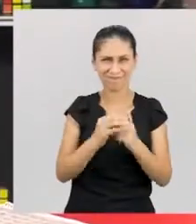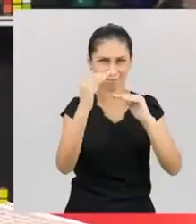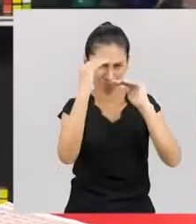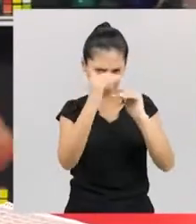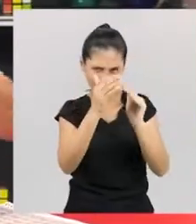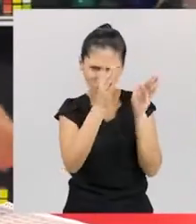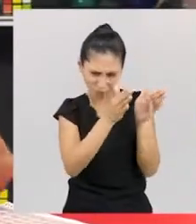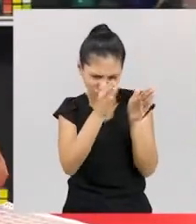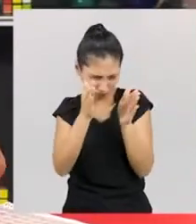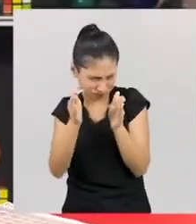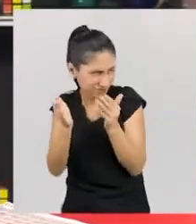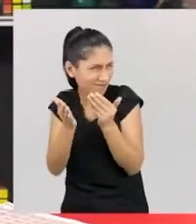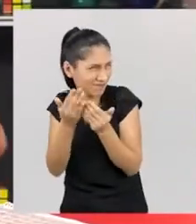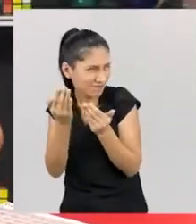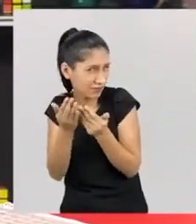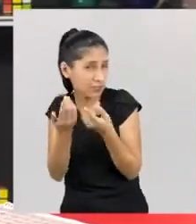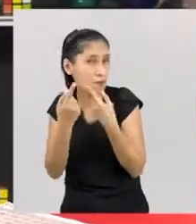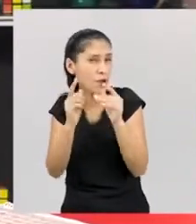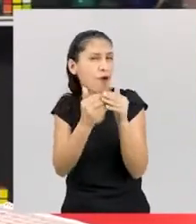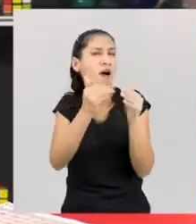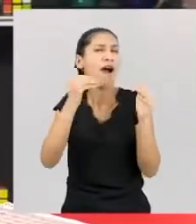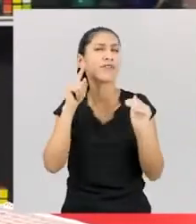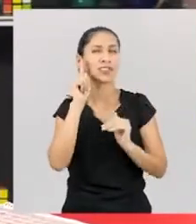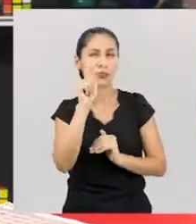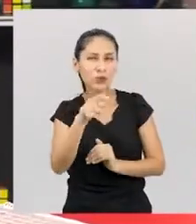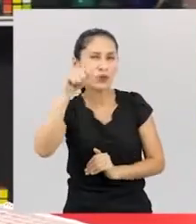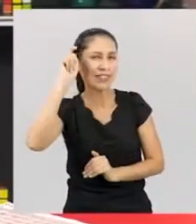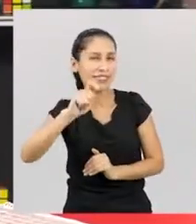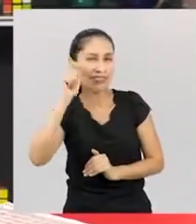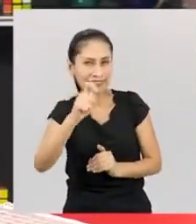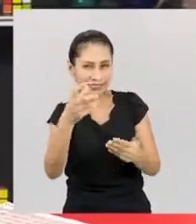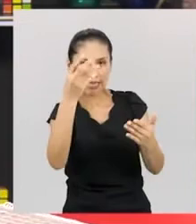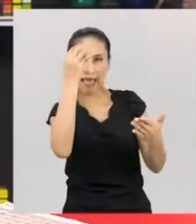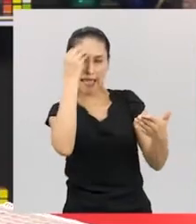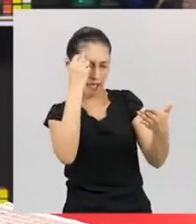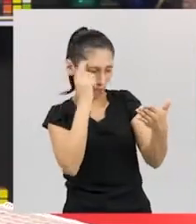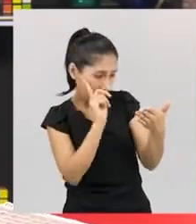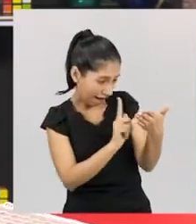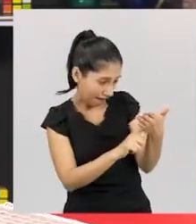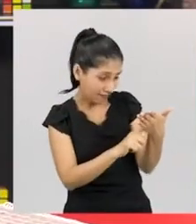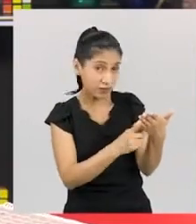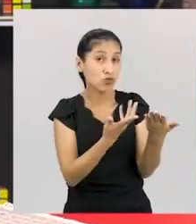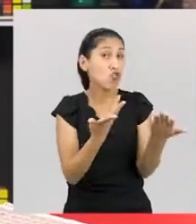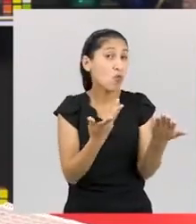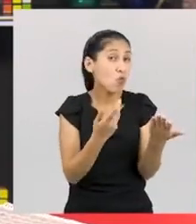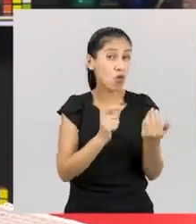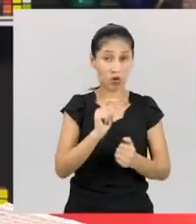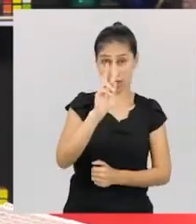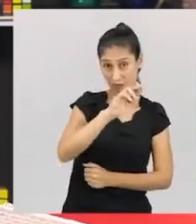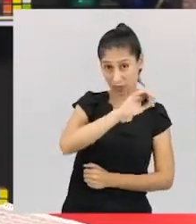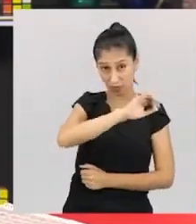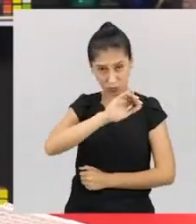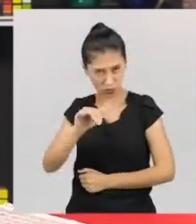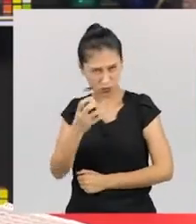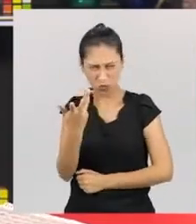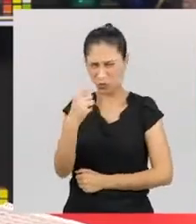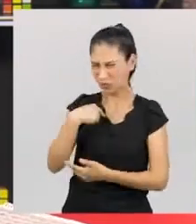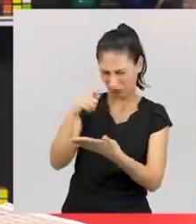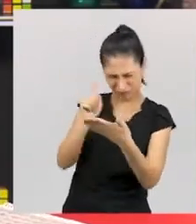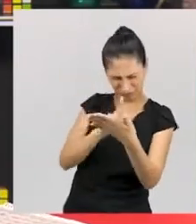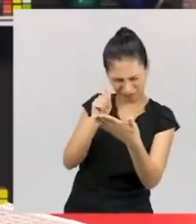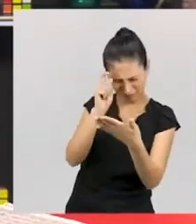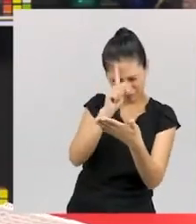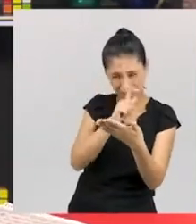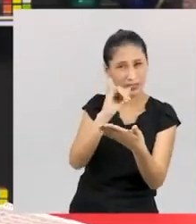Es un procedimiento sencillo si se sabe hacer bien la transposición de términos, ¿sabes? Mi mayor dificultad son